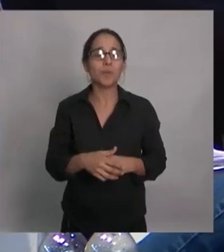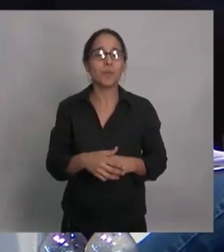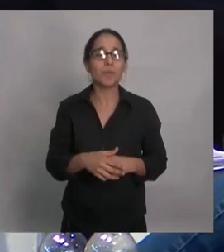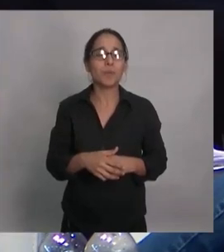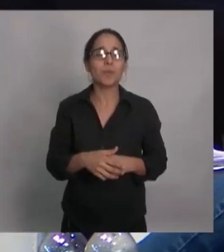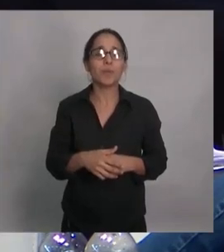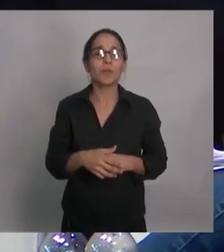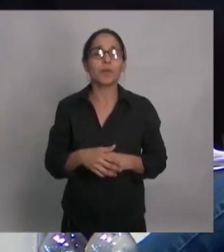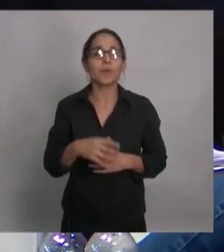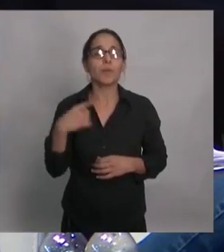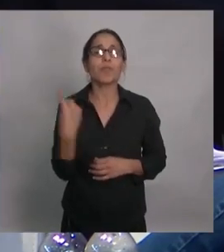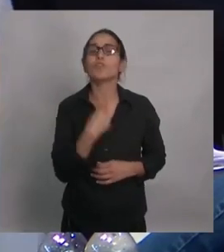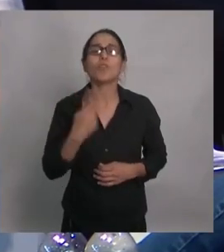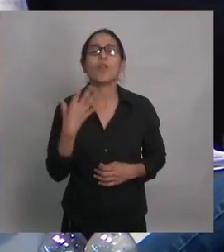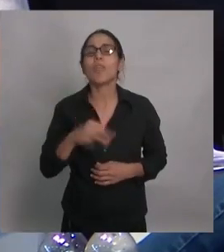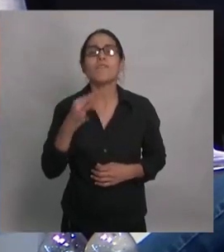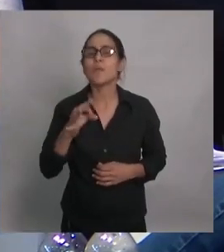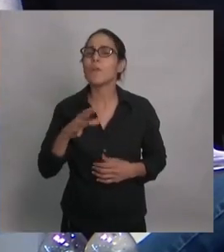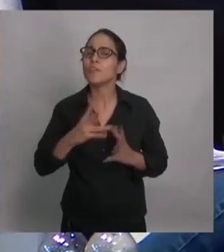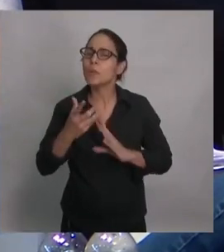desde luego hay que oponerle una resistencia.